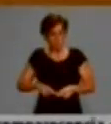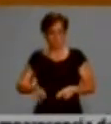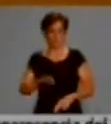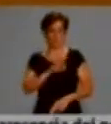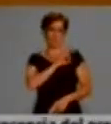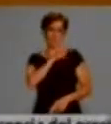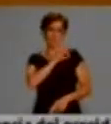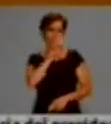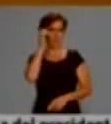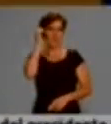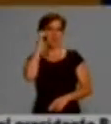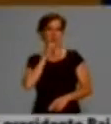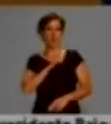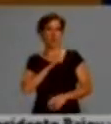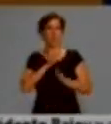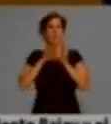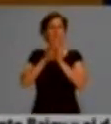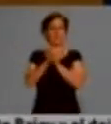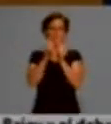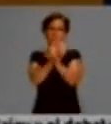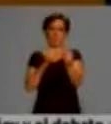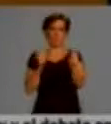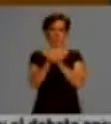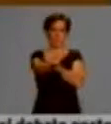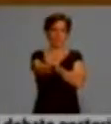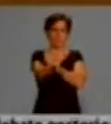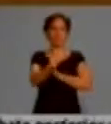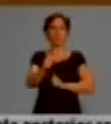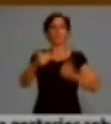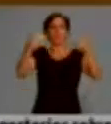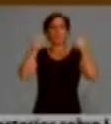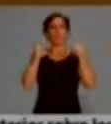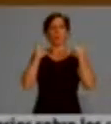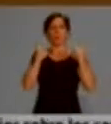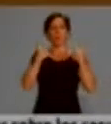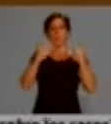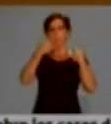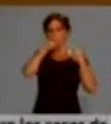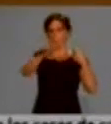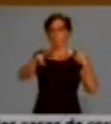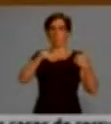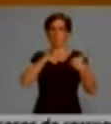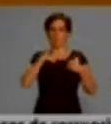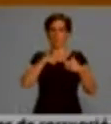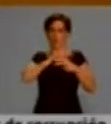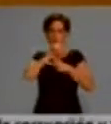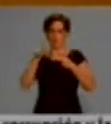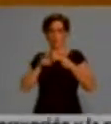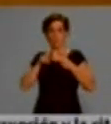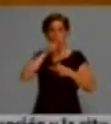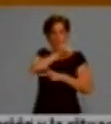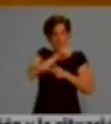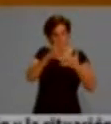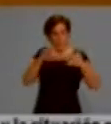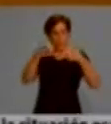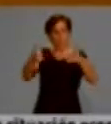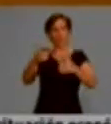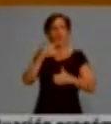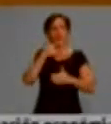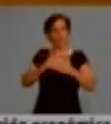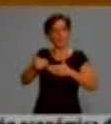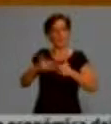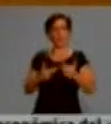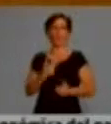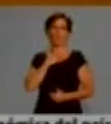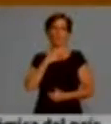Rajoy, está antes que la responsabilidad penal. Es una cita del señor Trillo. Y yo estoy de acuerdo